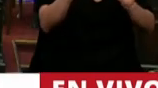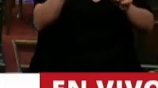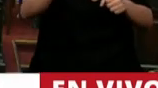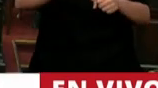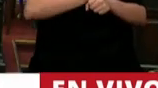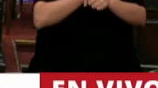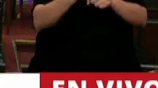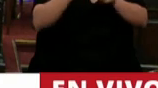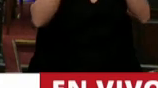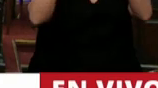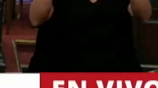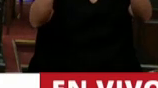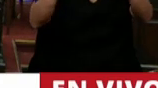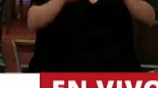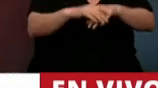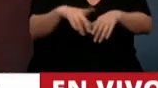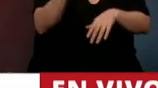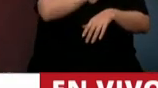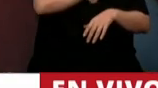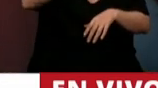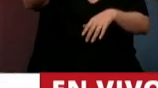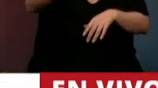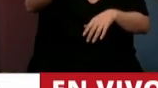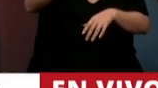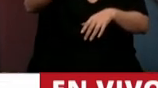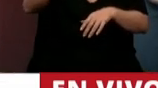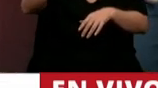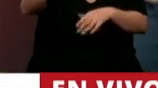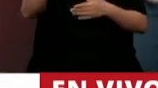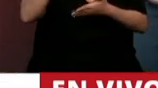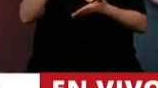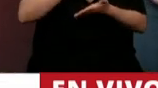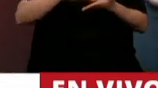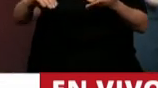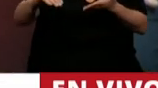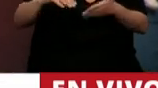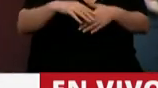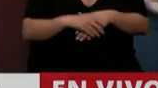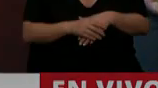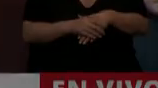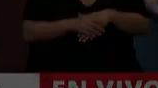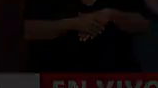afirmativo. Se comunicará al Honorable Senado. La